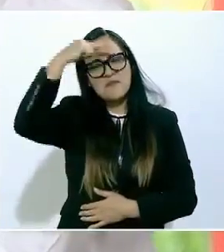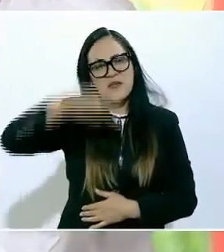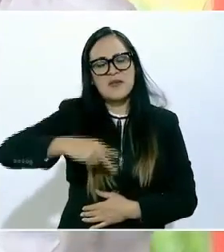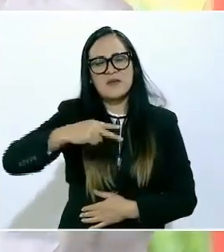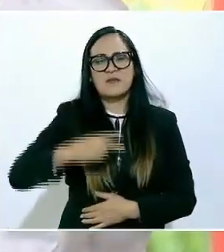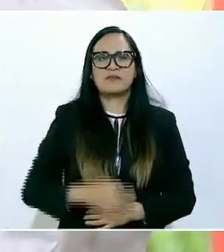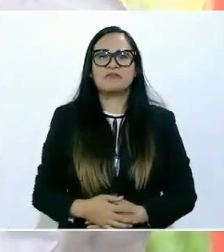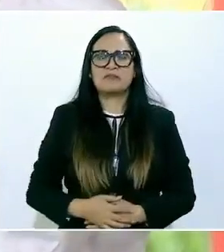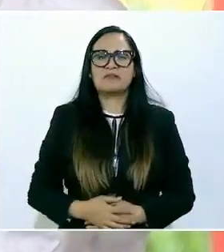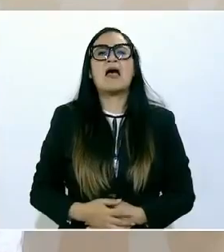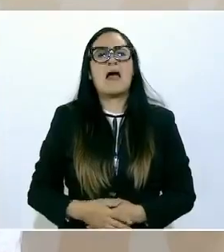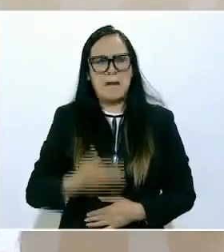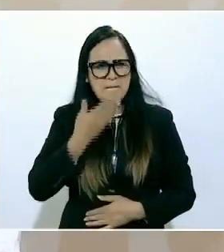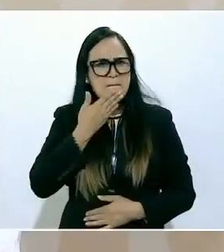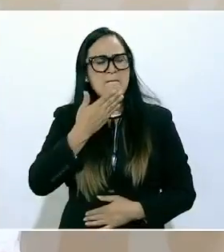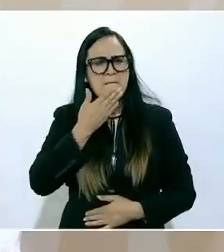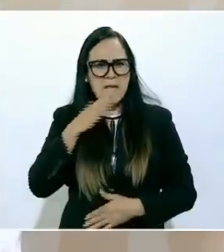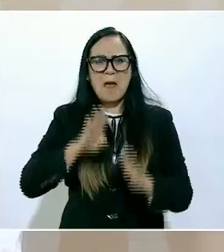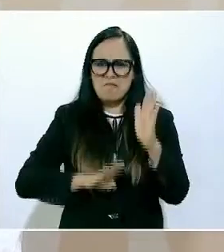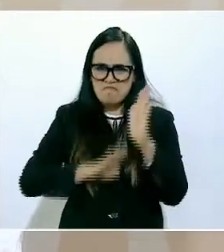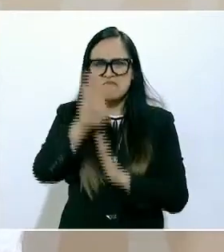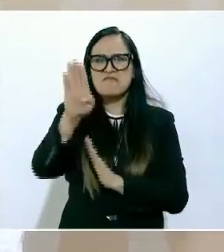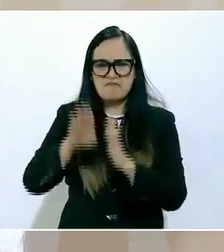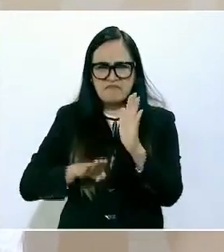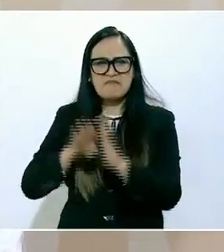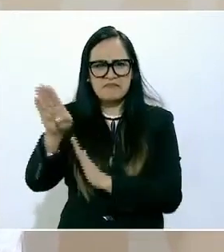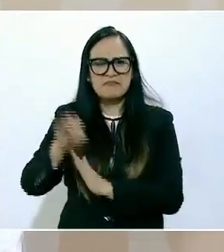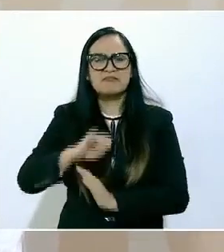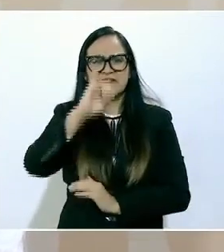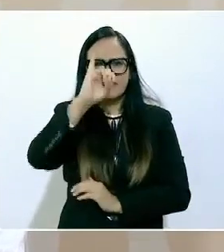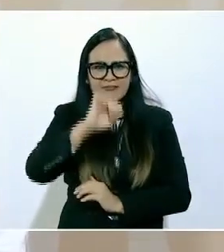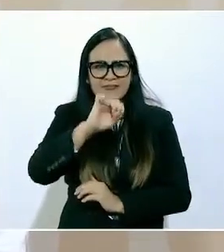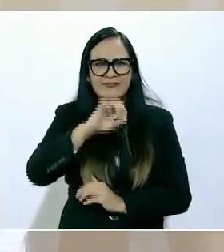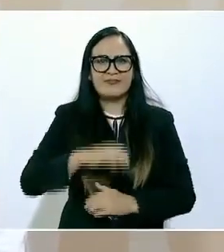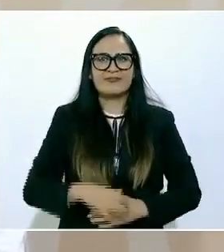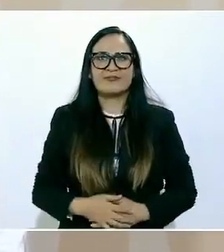Y con buenos resultados, como el